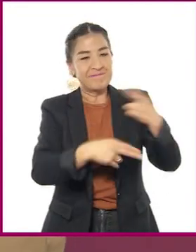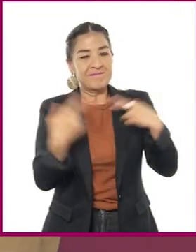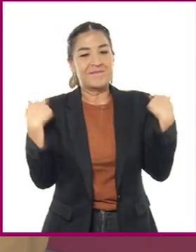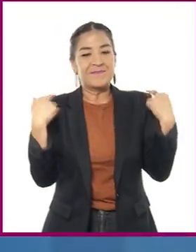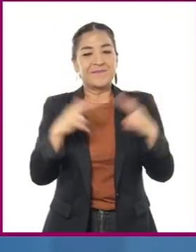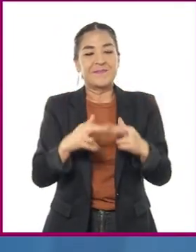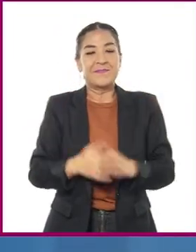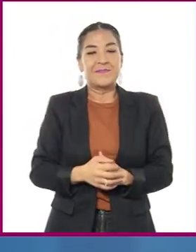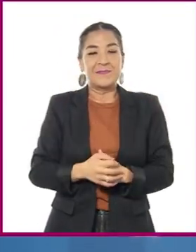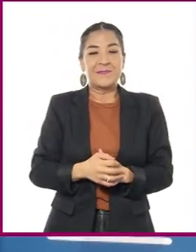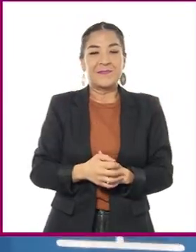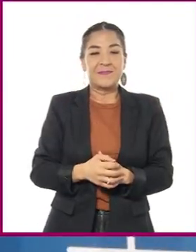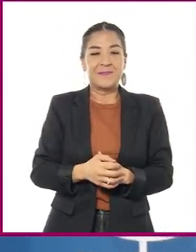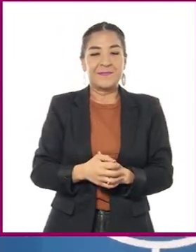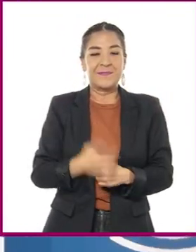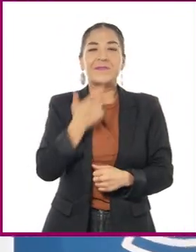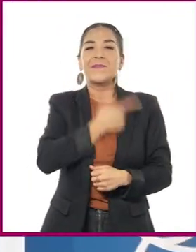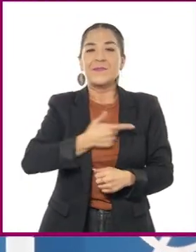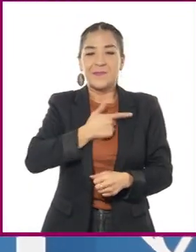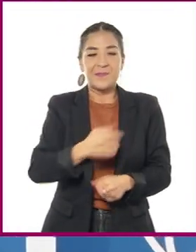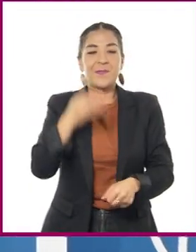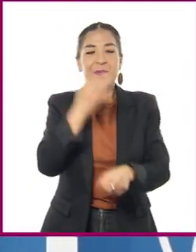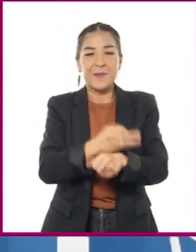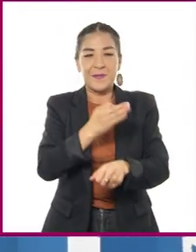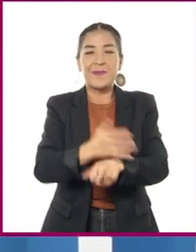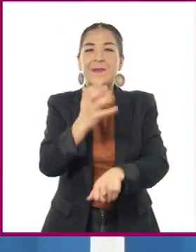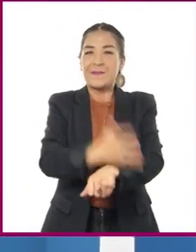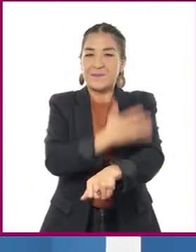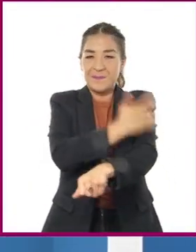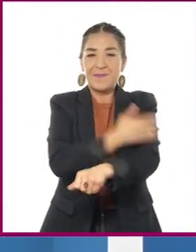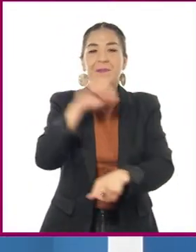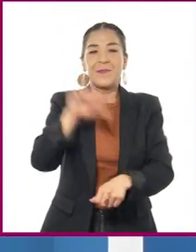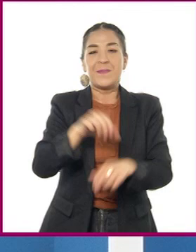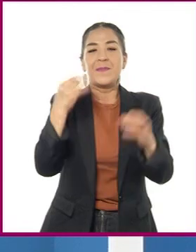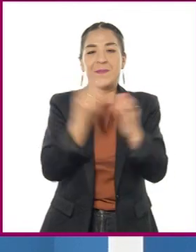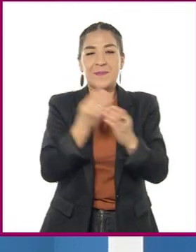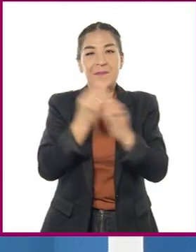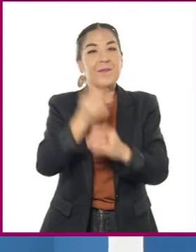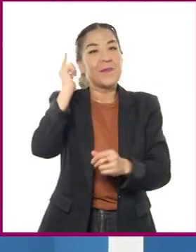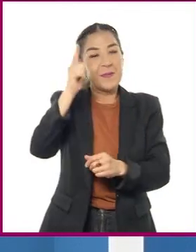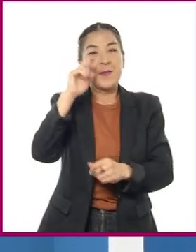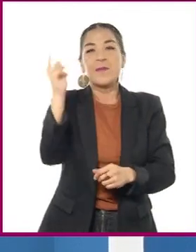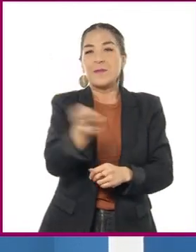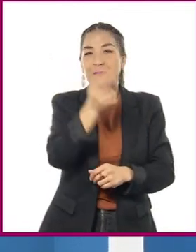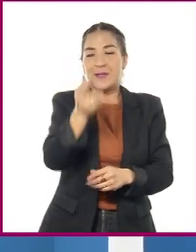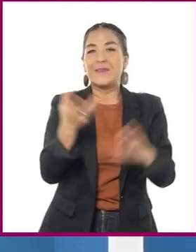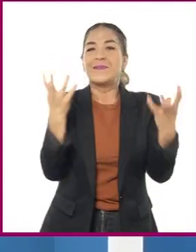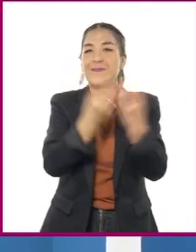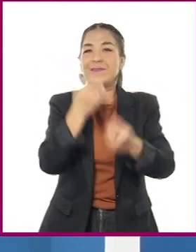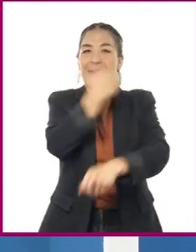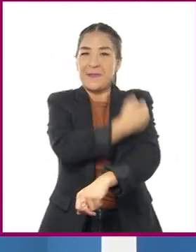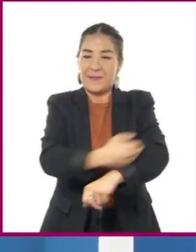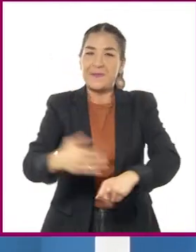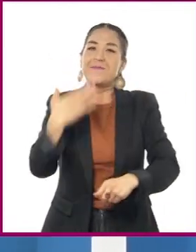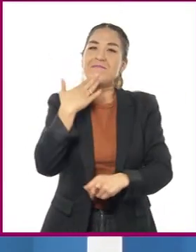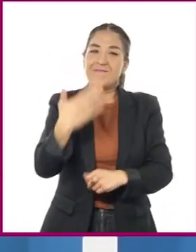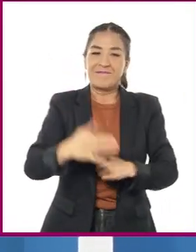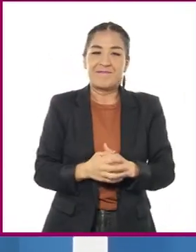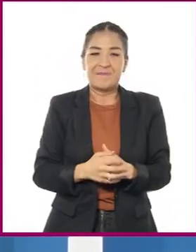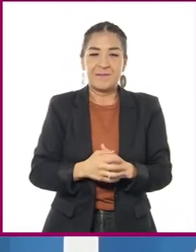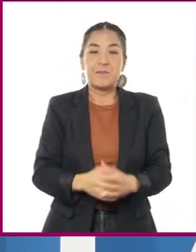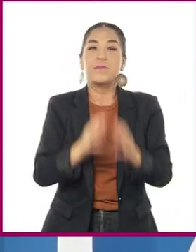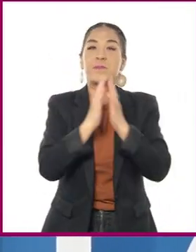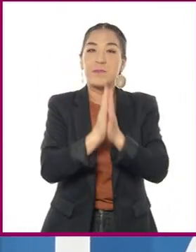maestra. Es un gusto acompañarles en esta sesión. Espero que ustedes y sus familias se encuentren muy bien.